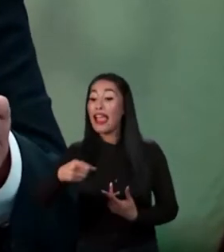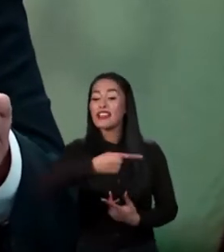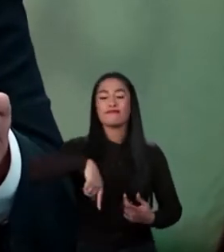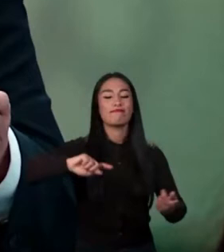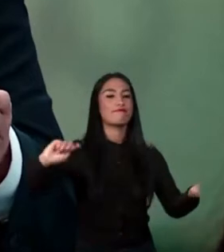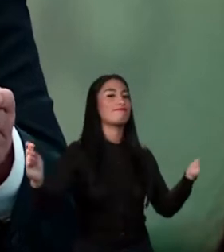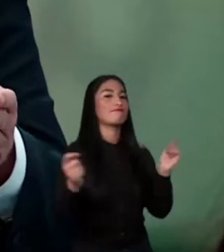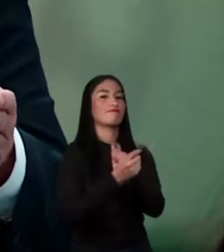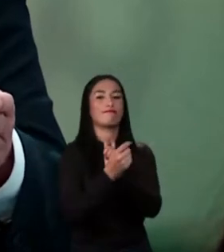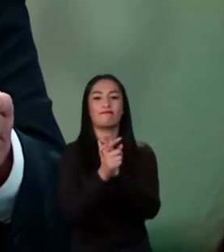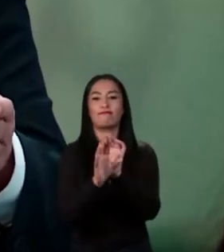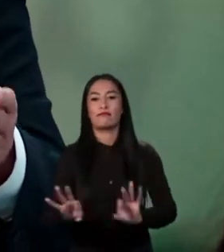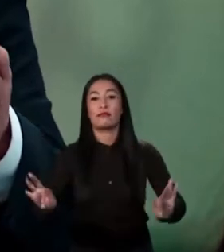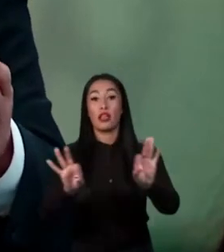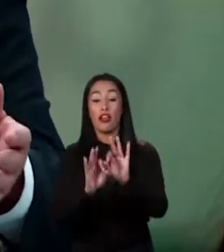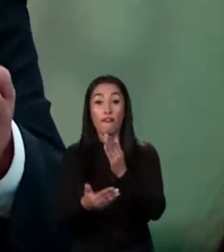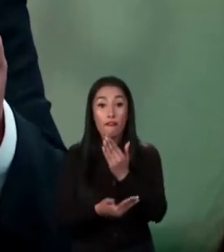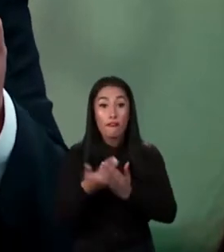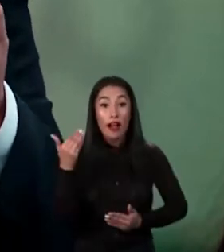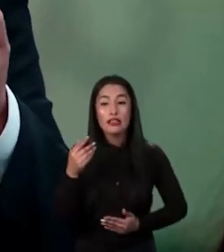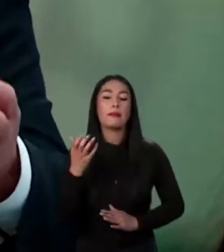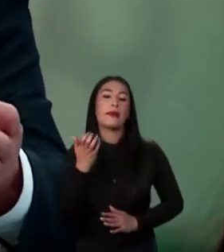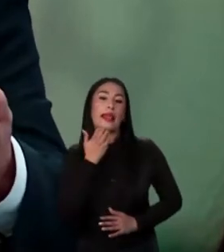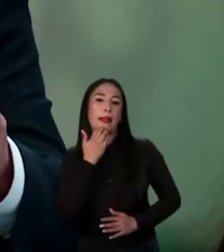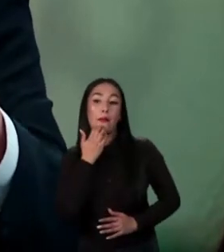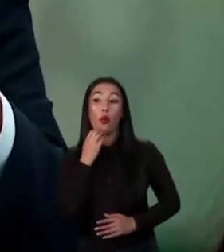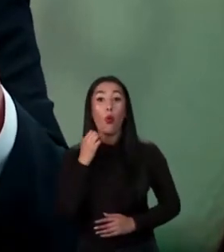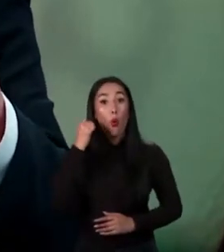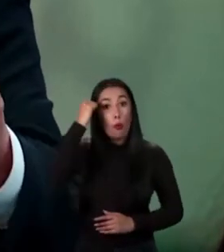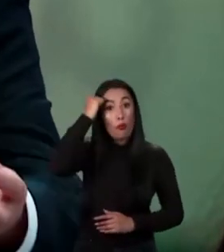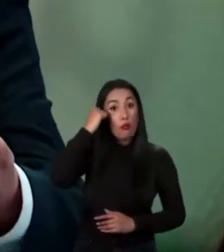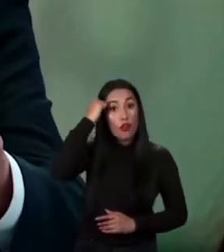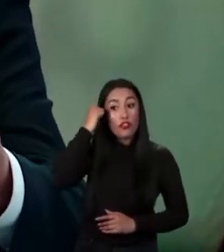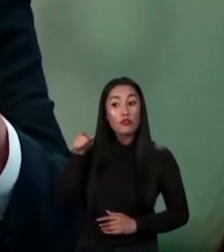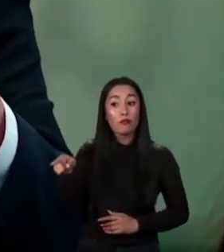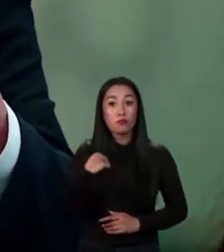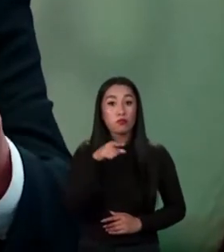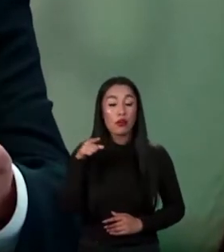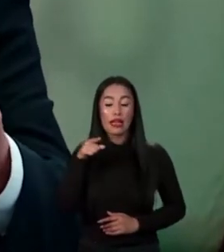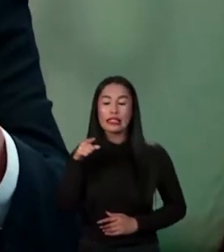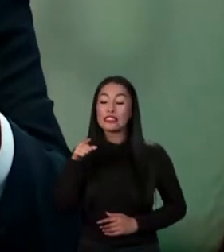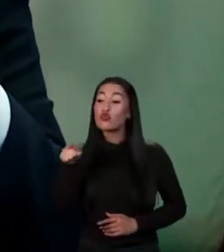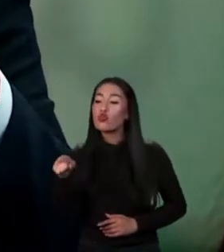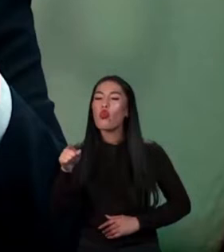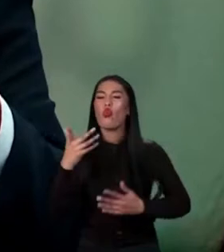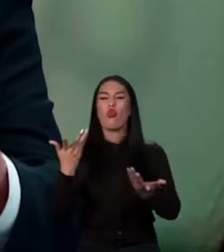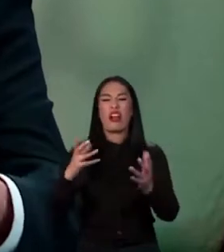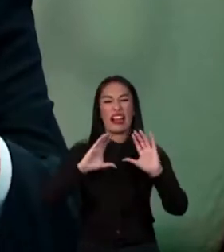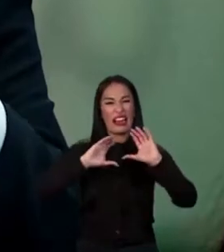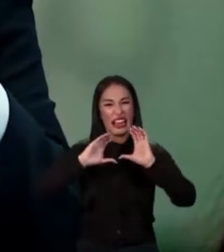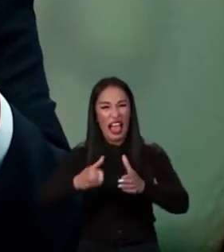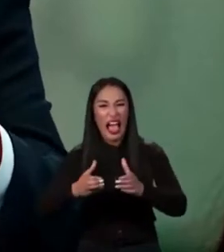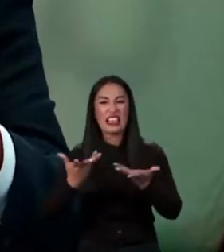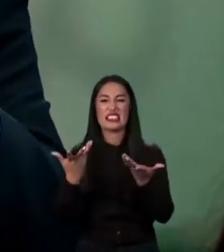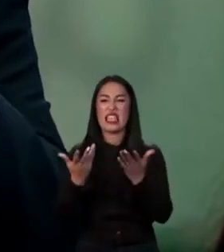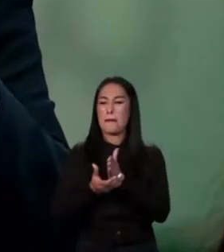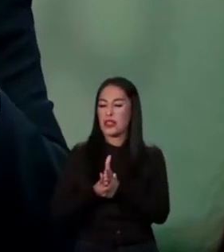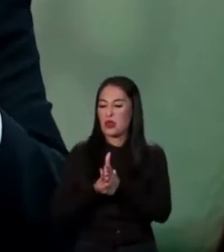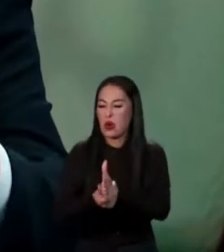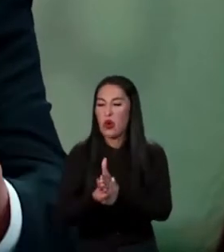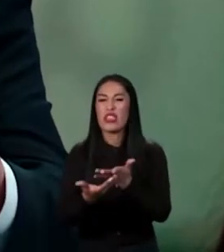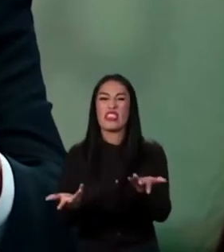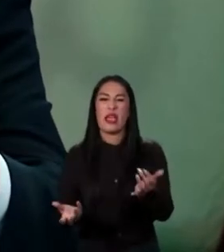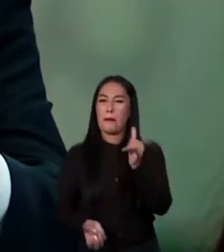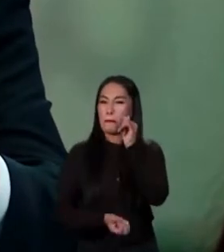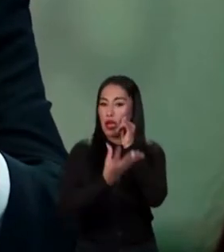pasen la séptima en los docentes cambien la manera de dictar una clase y apropian los elementos tecnológicos que permitan que eso